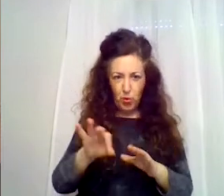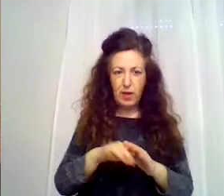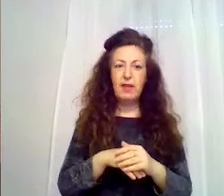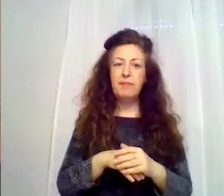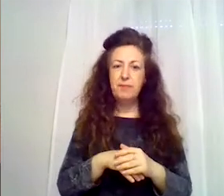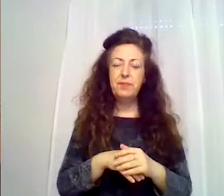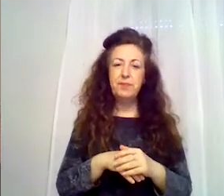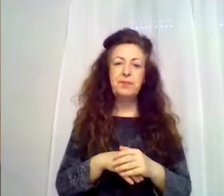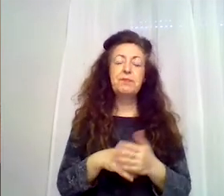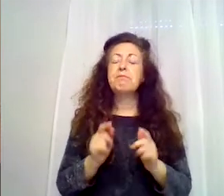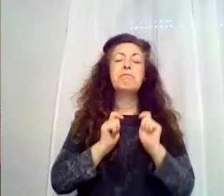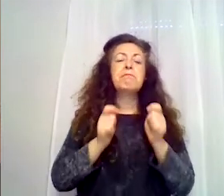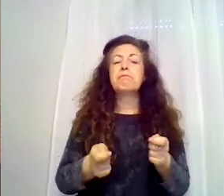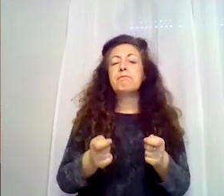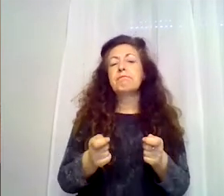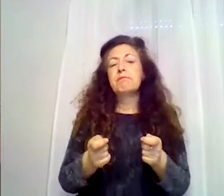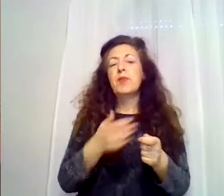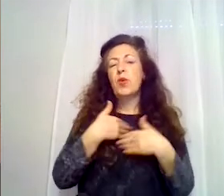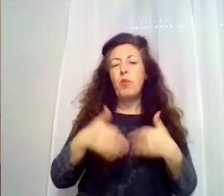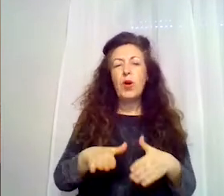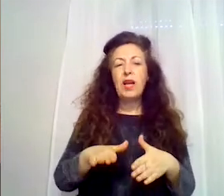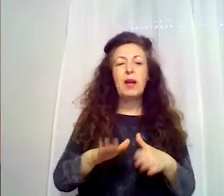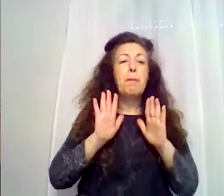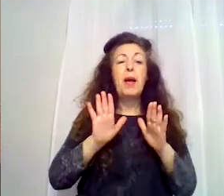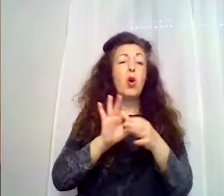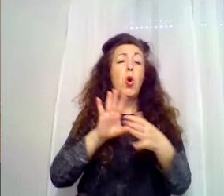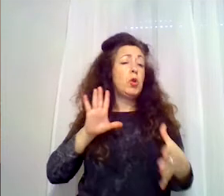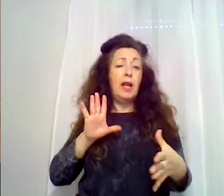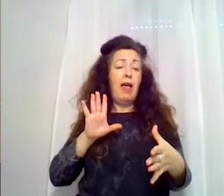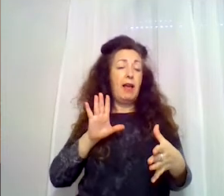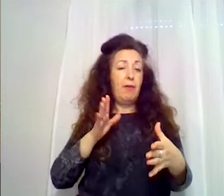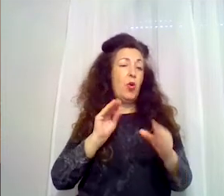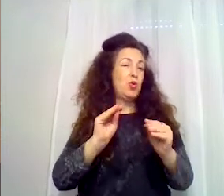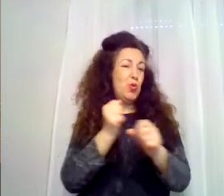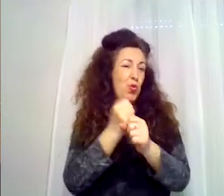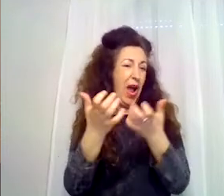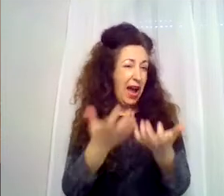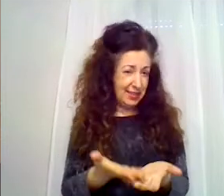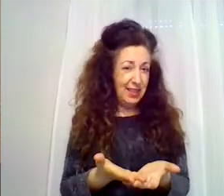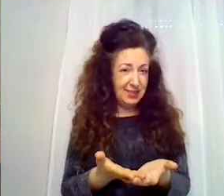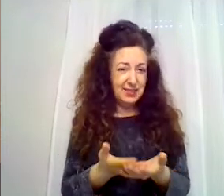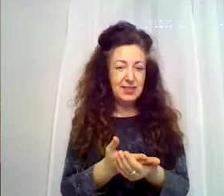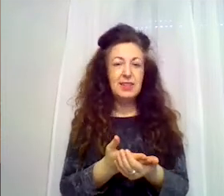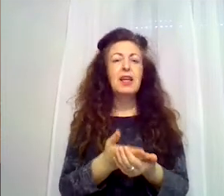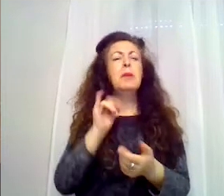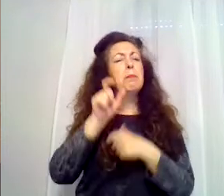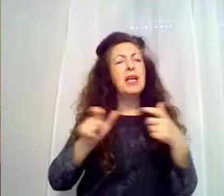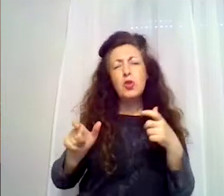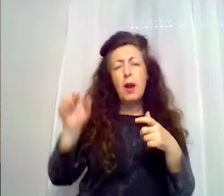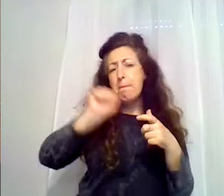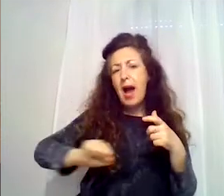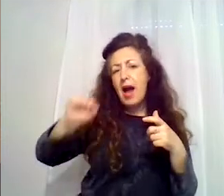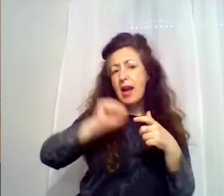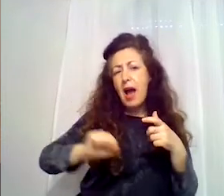siglo XVI, porque existen todas esas conjuras. Y al mismo tiempo, bueno, lo que nos ha unido